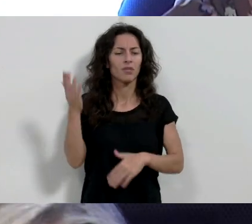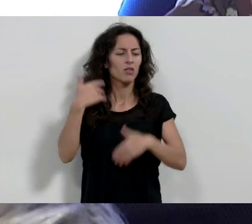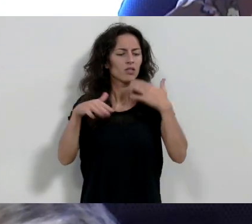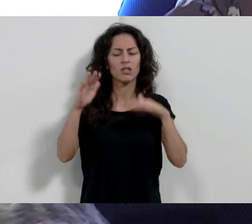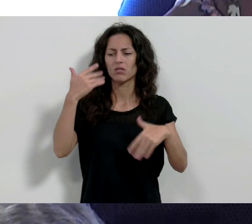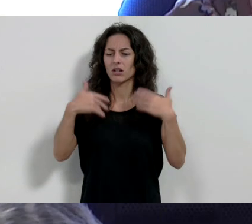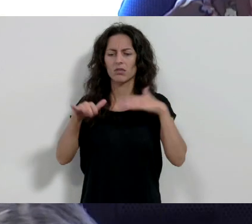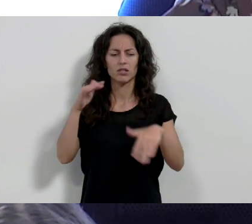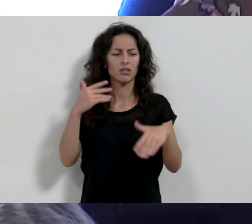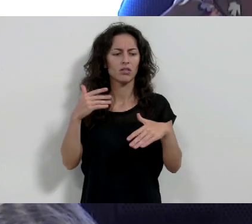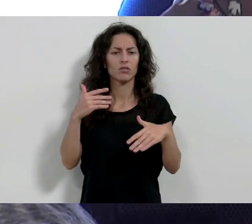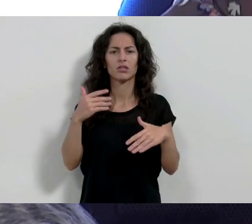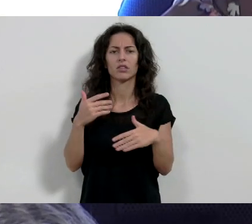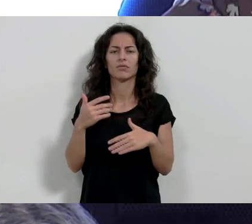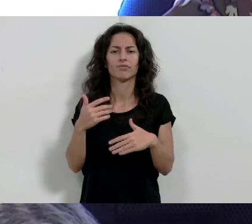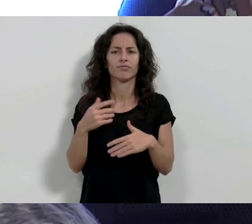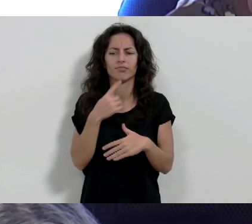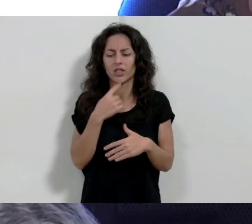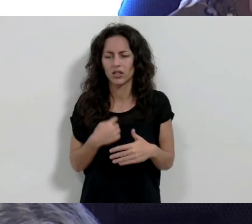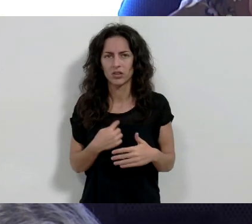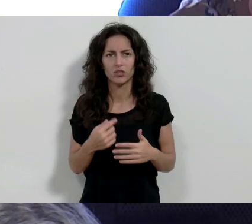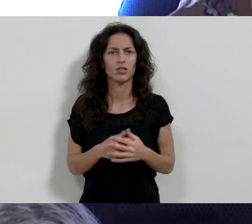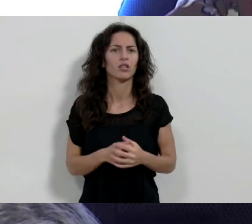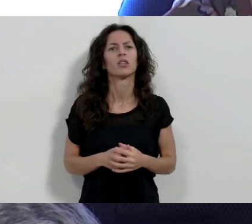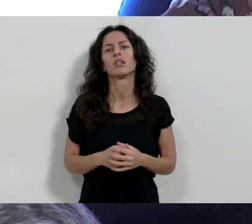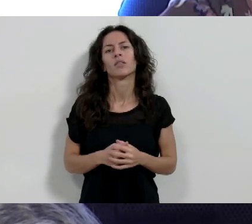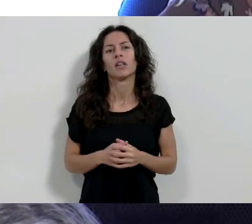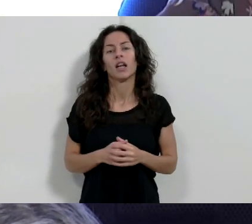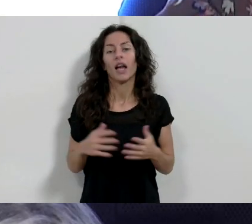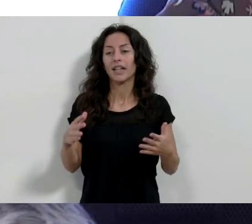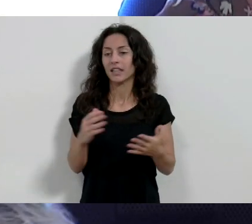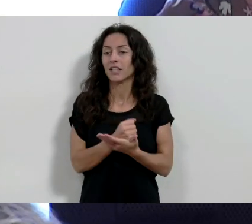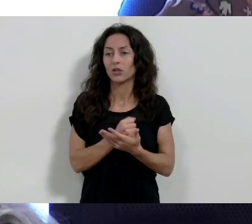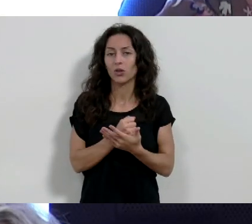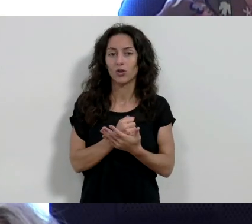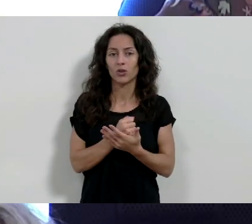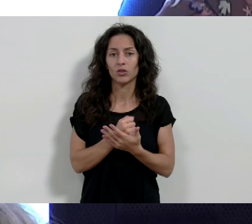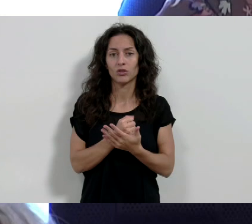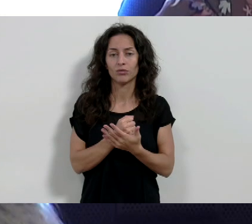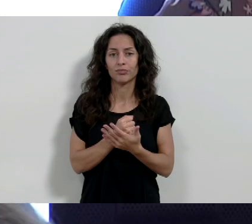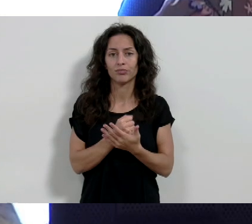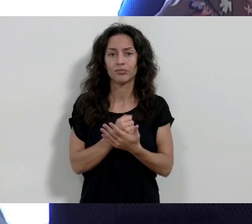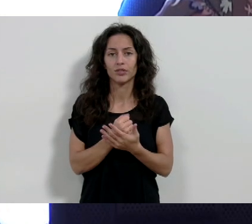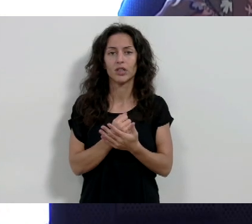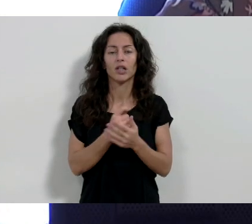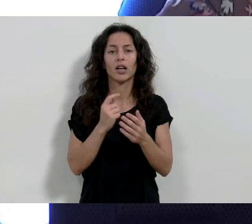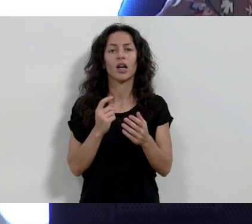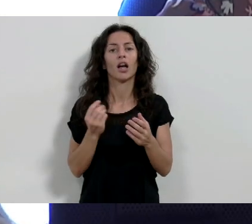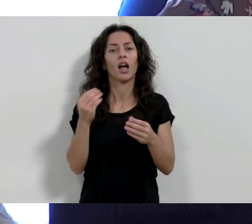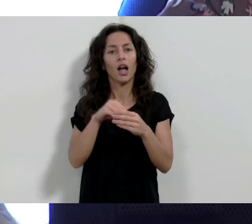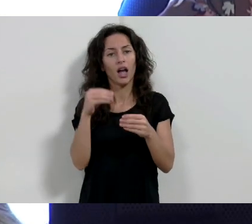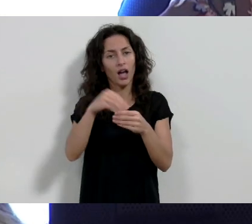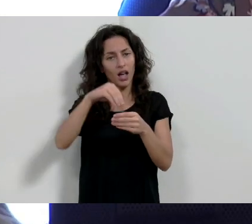tenemos, somos poco responsables, hombre. Vamos a ver, vamos a construir entre todos. Y bueno,